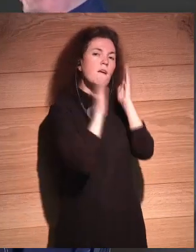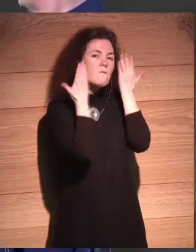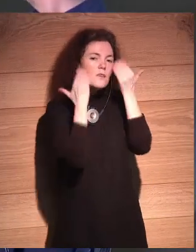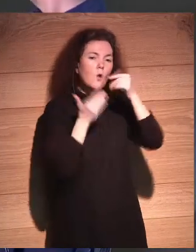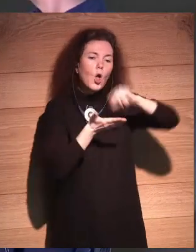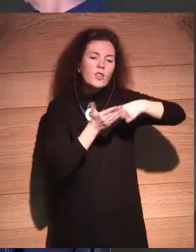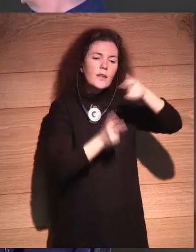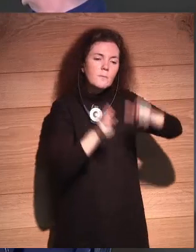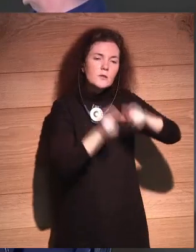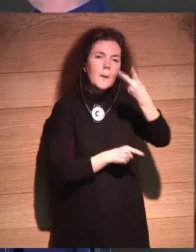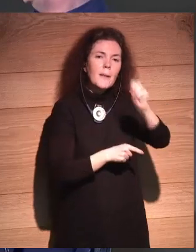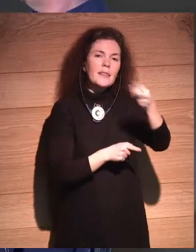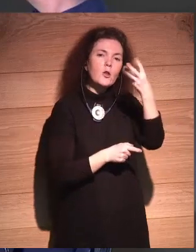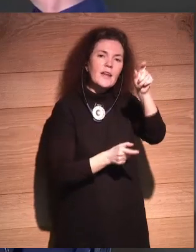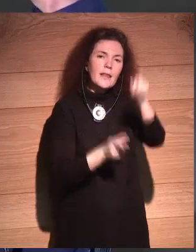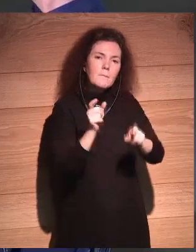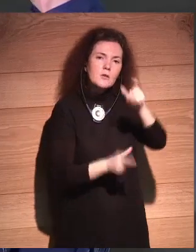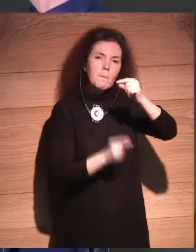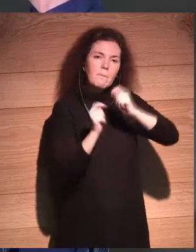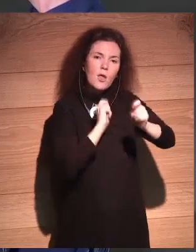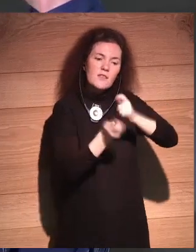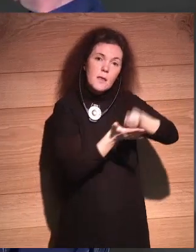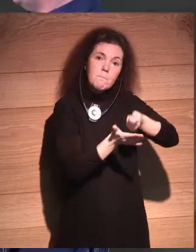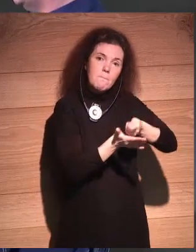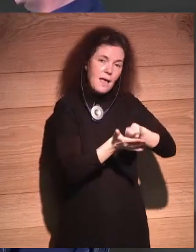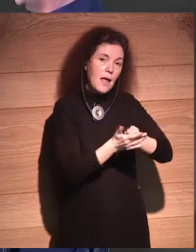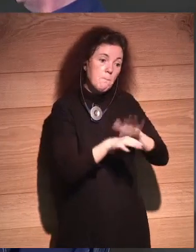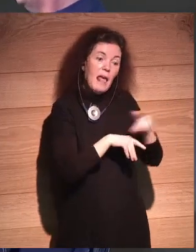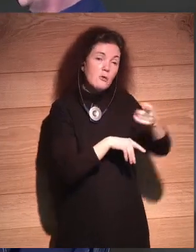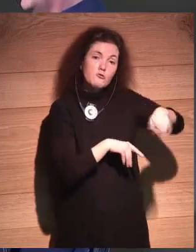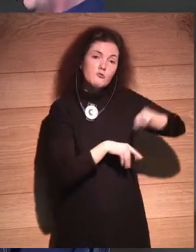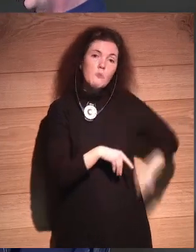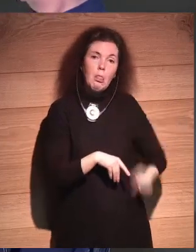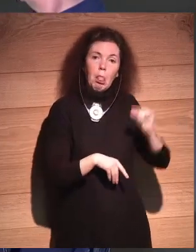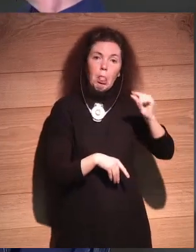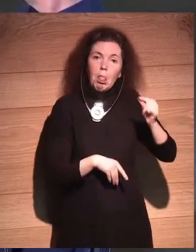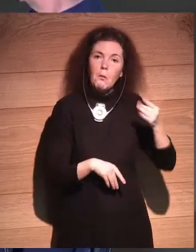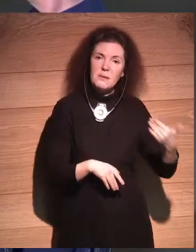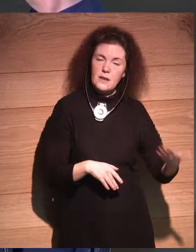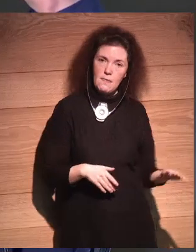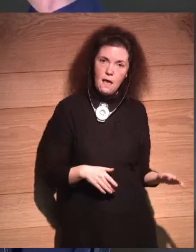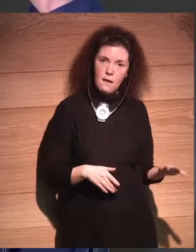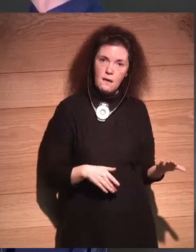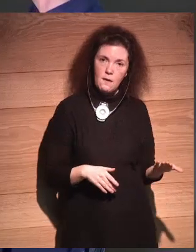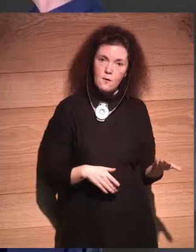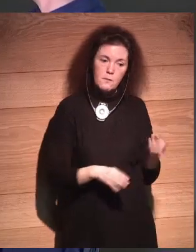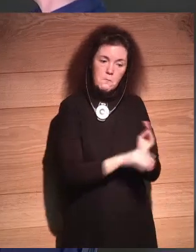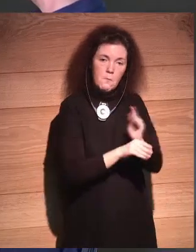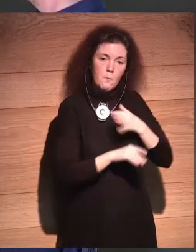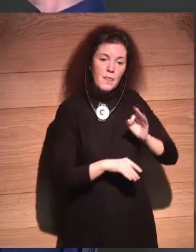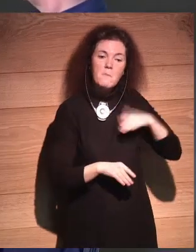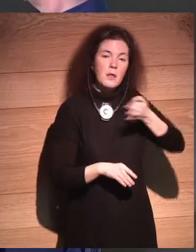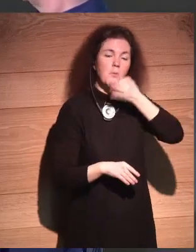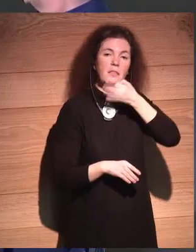contrate 20, 30 periodistas y les pague. Para ellos no es nada. podrían hacerlo mañana por la